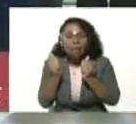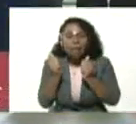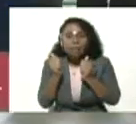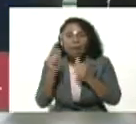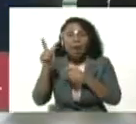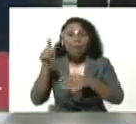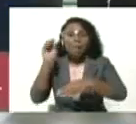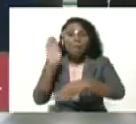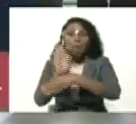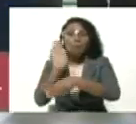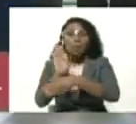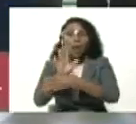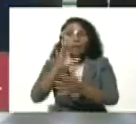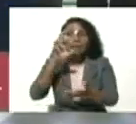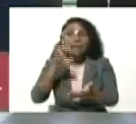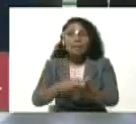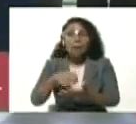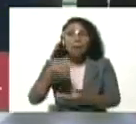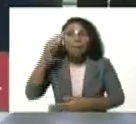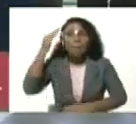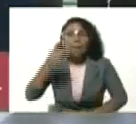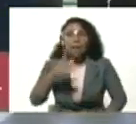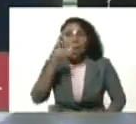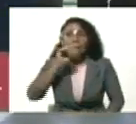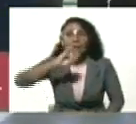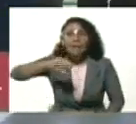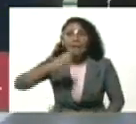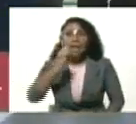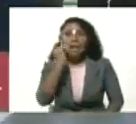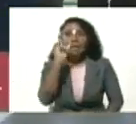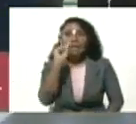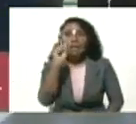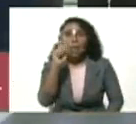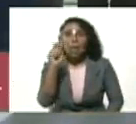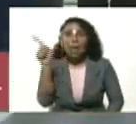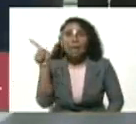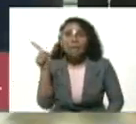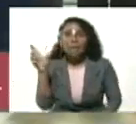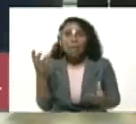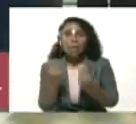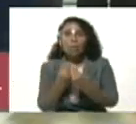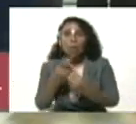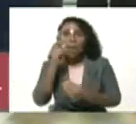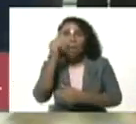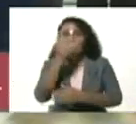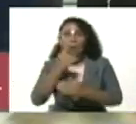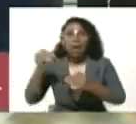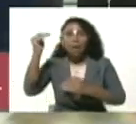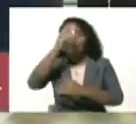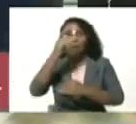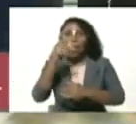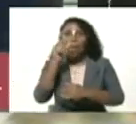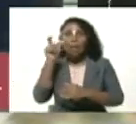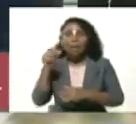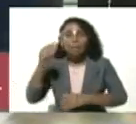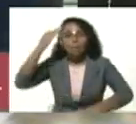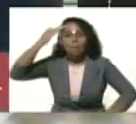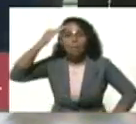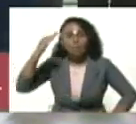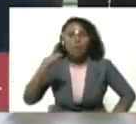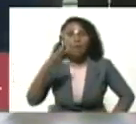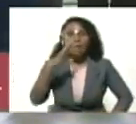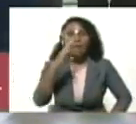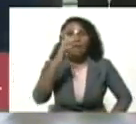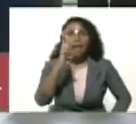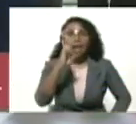el protector del Estado Mérida, Jason Guzmán. Allá está con el mayor José Vicente Moreno, comandante de la Red y